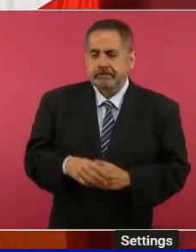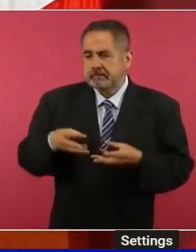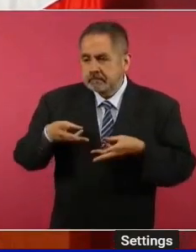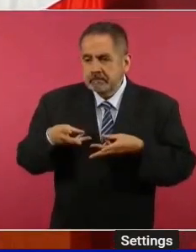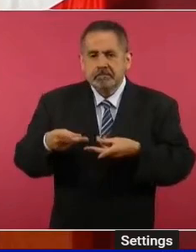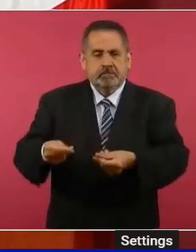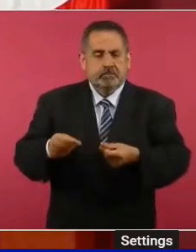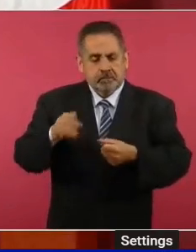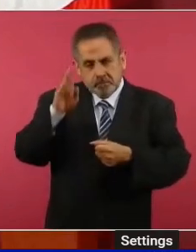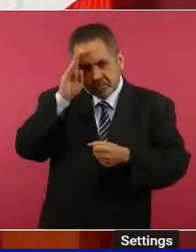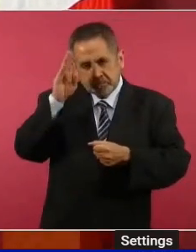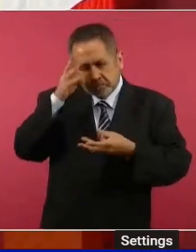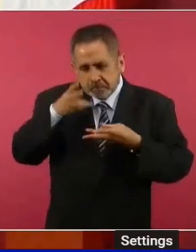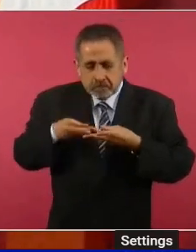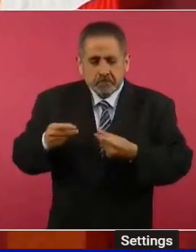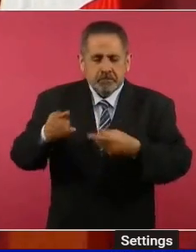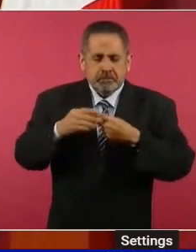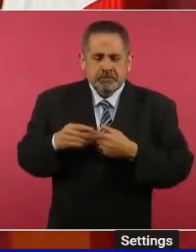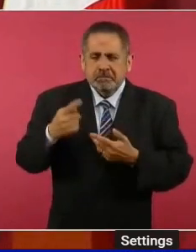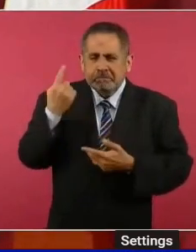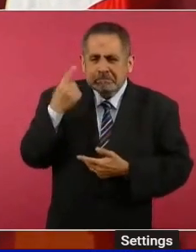gastos superfluos,